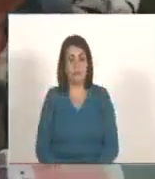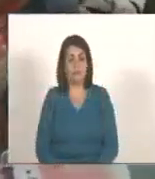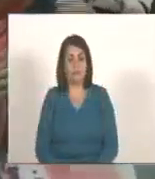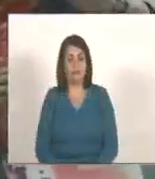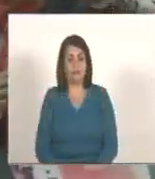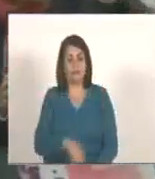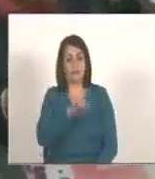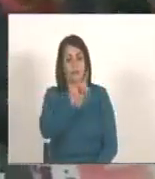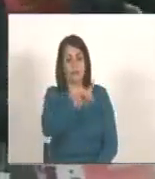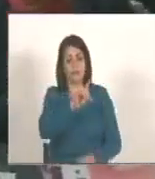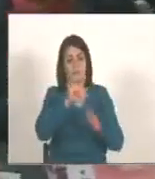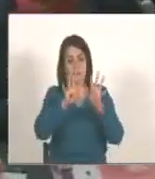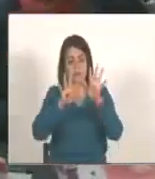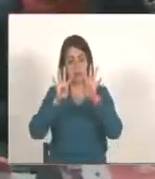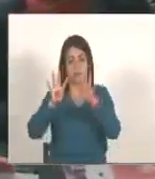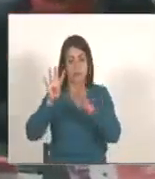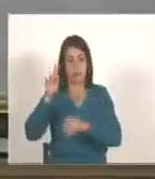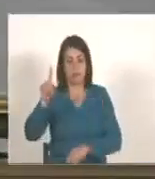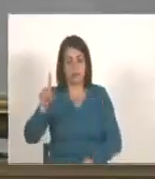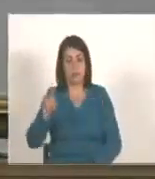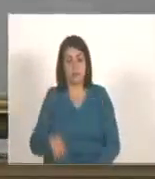en 1941,